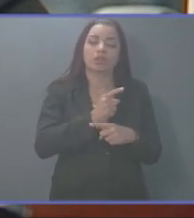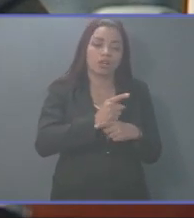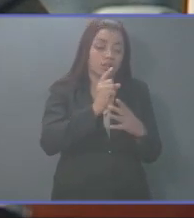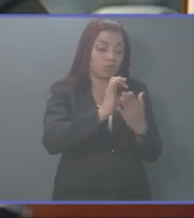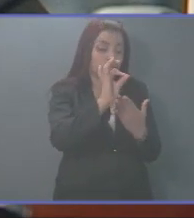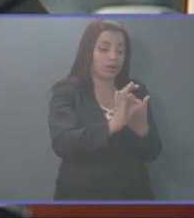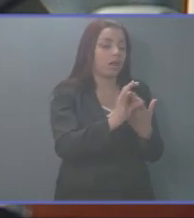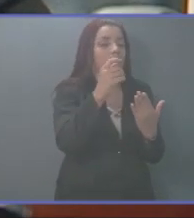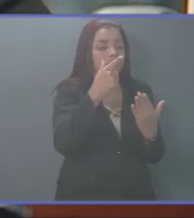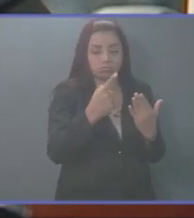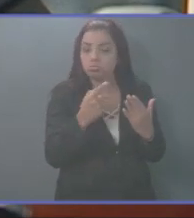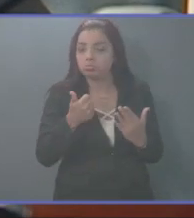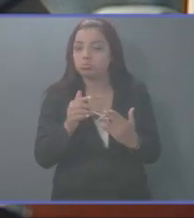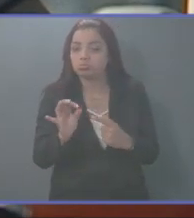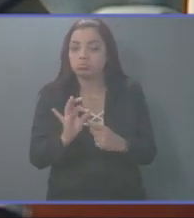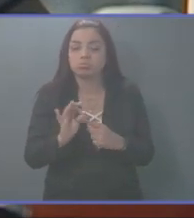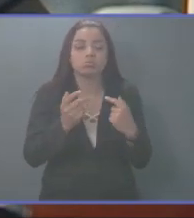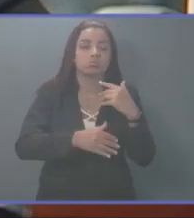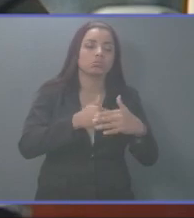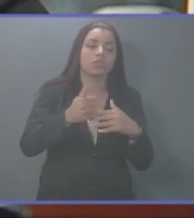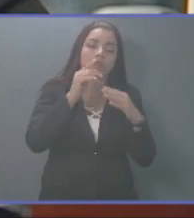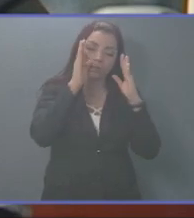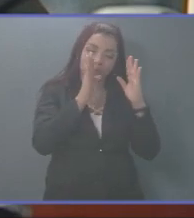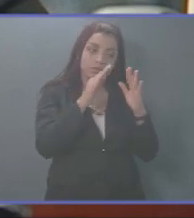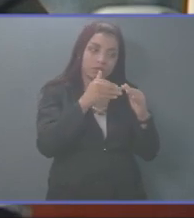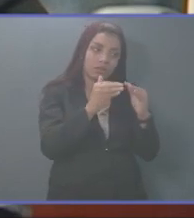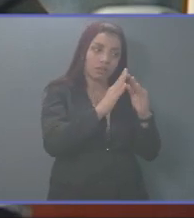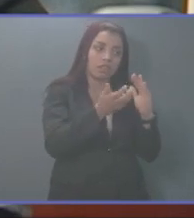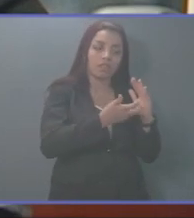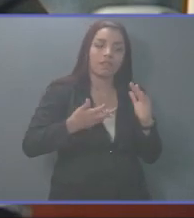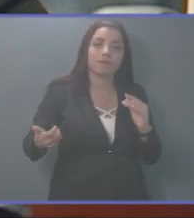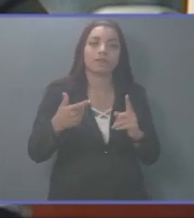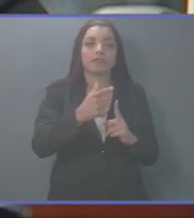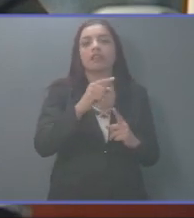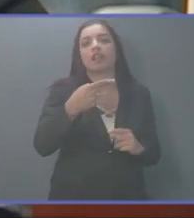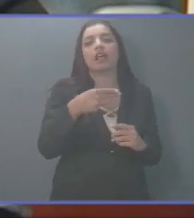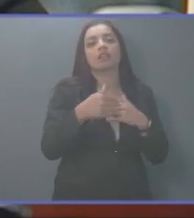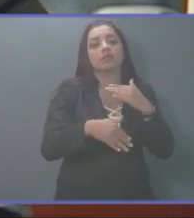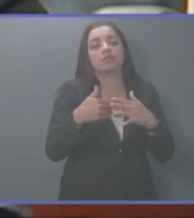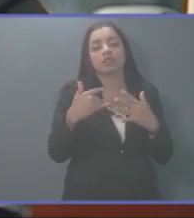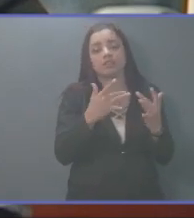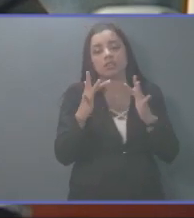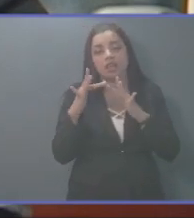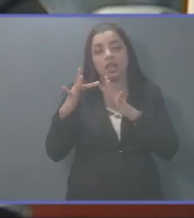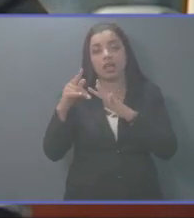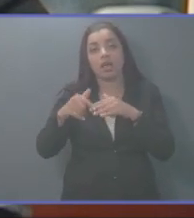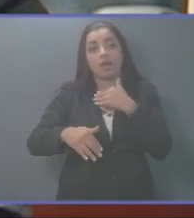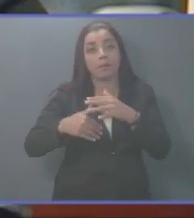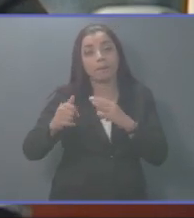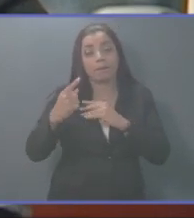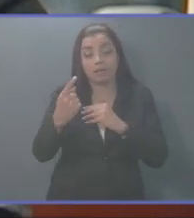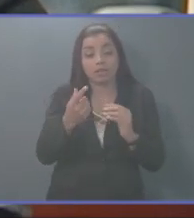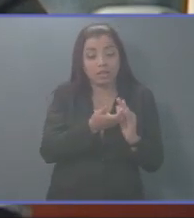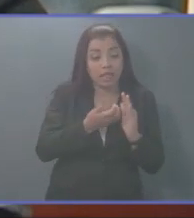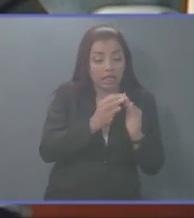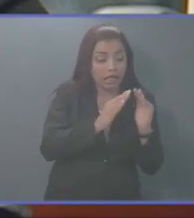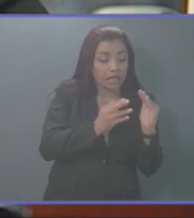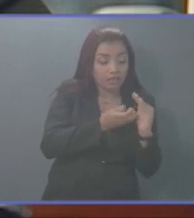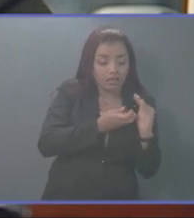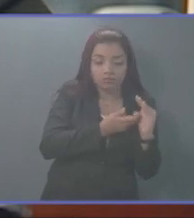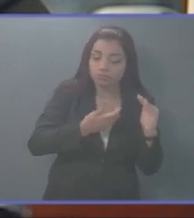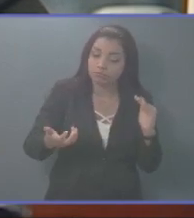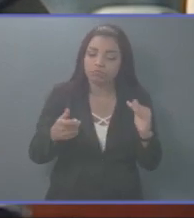y unidades que atienden las diferentes fases de desplazamiento. H, gestionar medidas de protección ordinaria y extraordinaria para las personas desplazadas internamente.